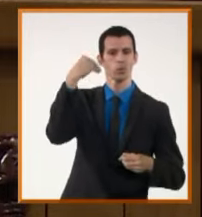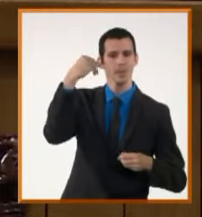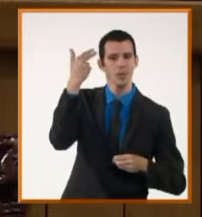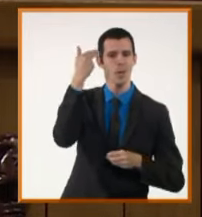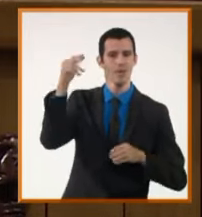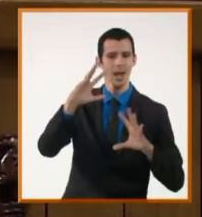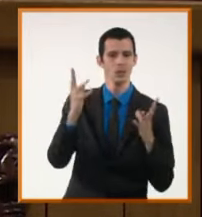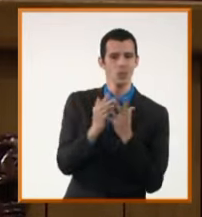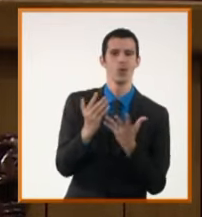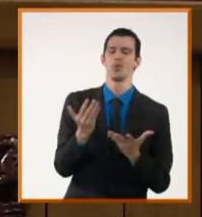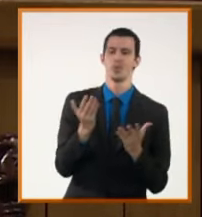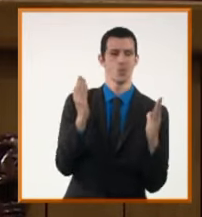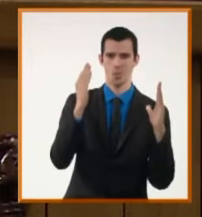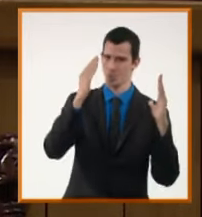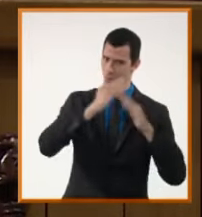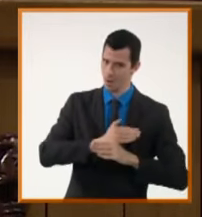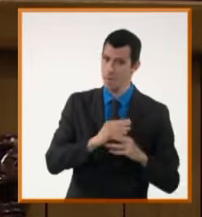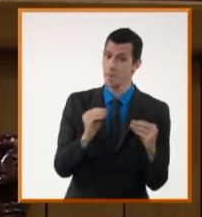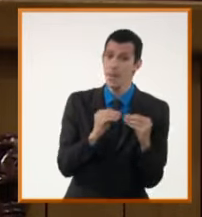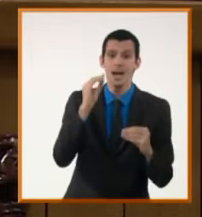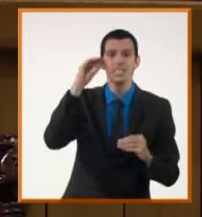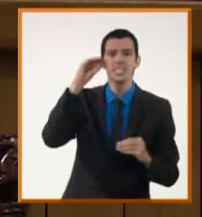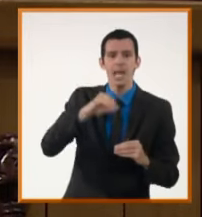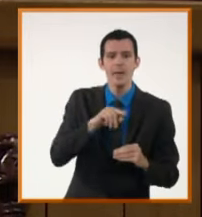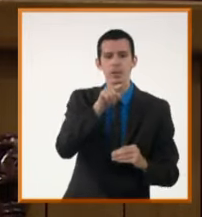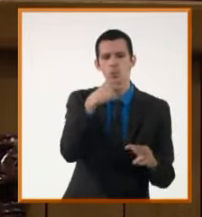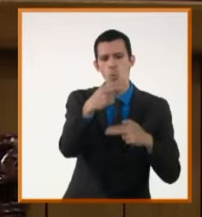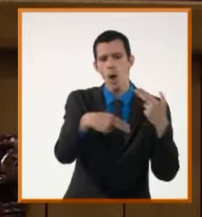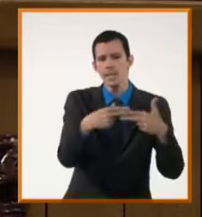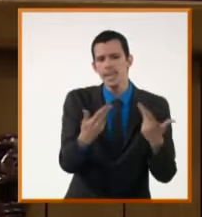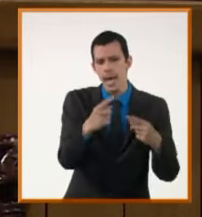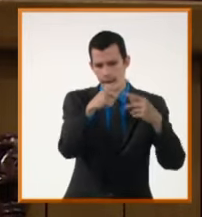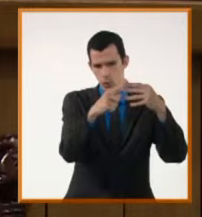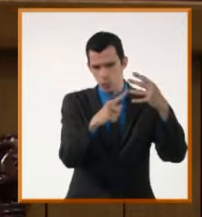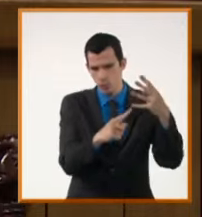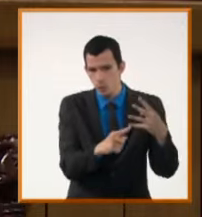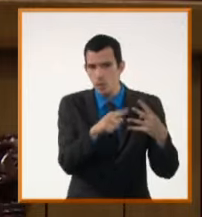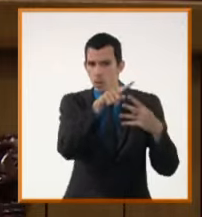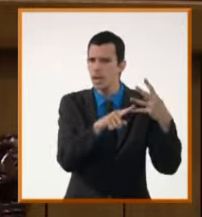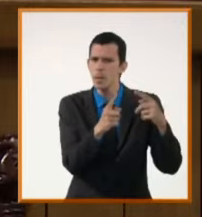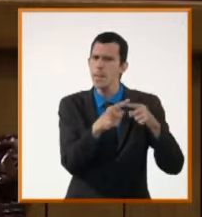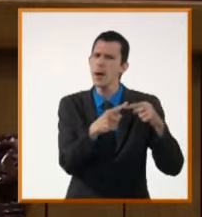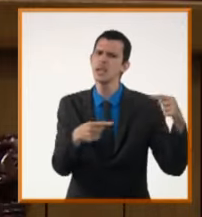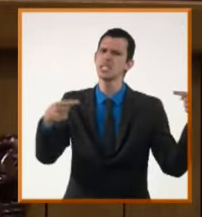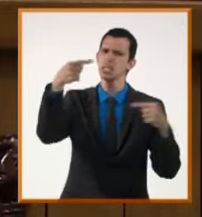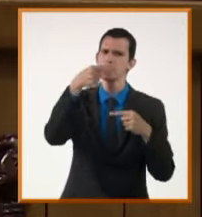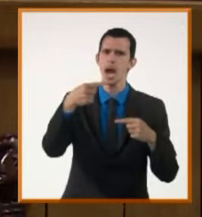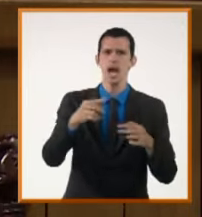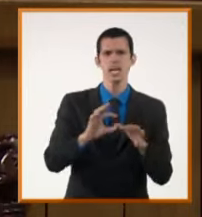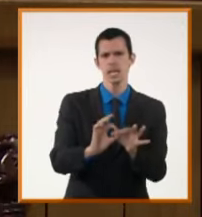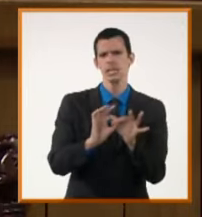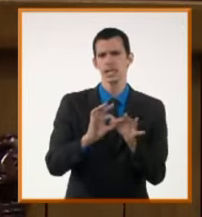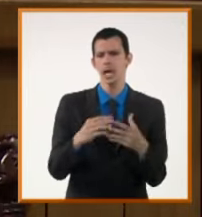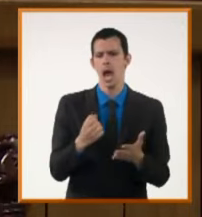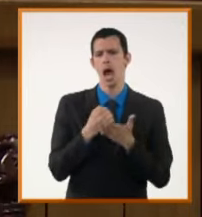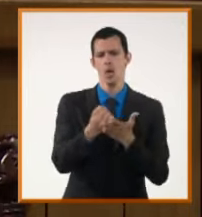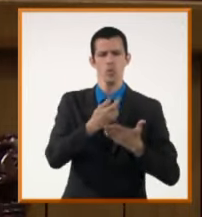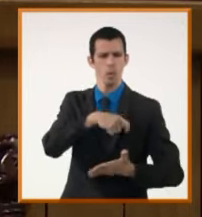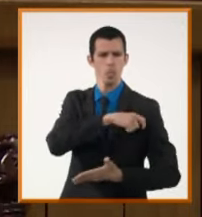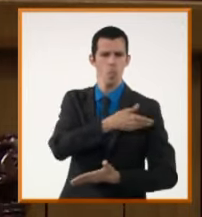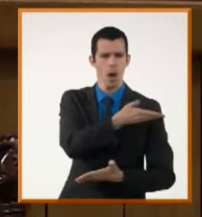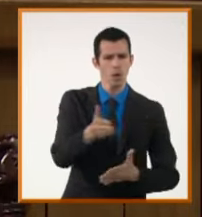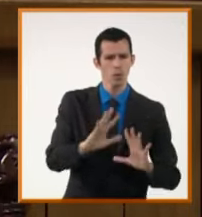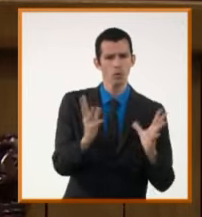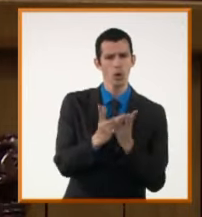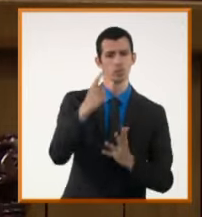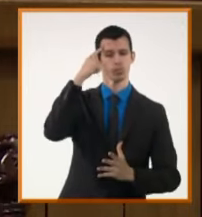de negociar, de firmar un contrato y de defender los intereses de la empresa estatal socialista.